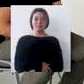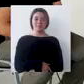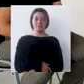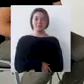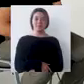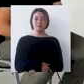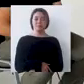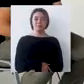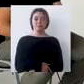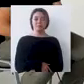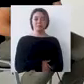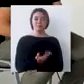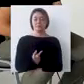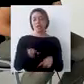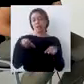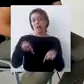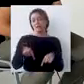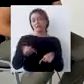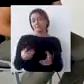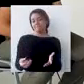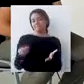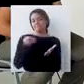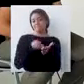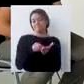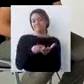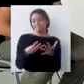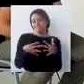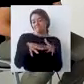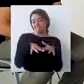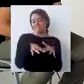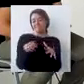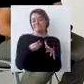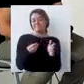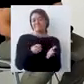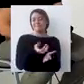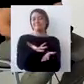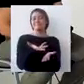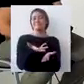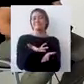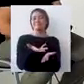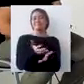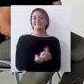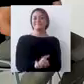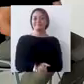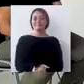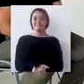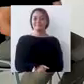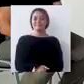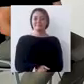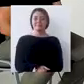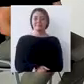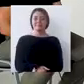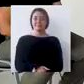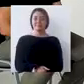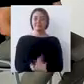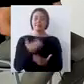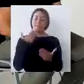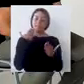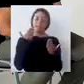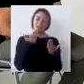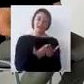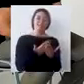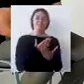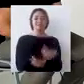aquí funcionan, tienen la función de dados. Y cada ficha tiene un valor y un significado diferente. Muchas gracias, Jorge.